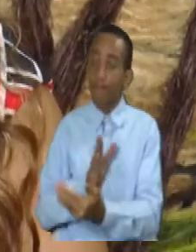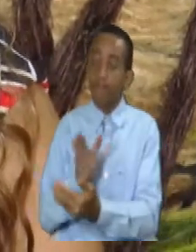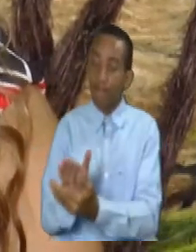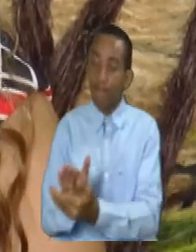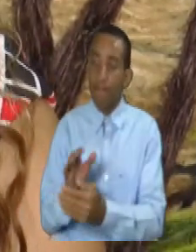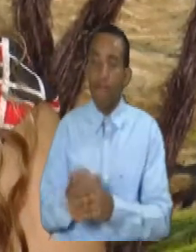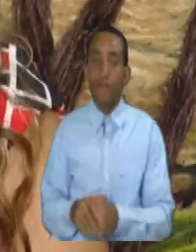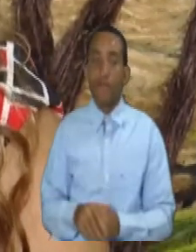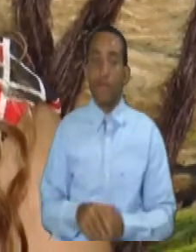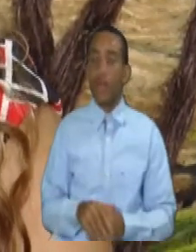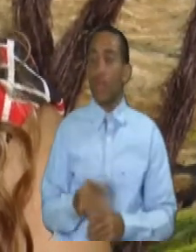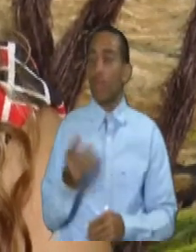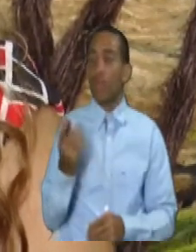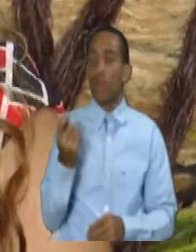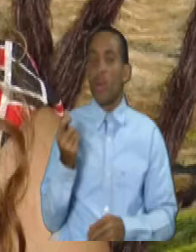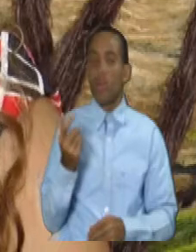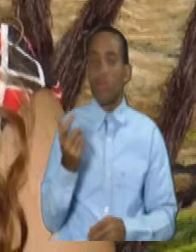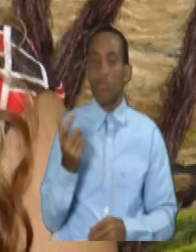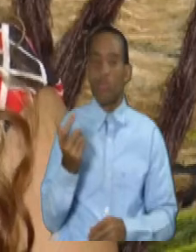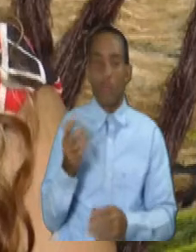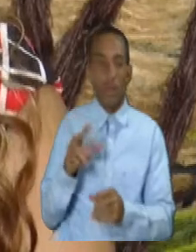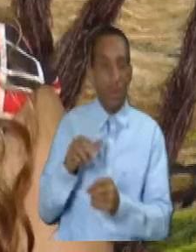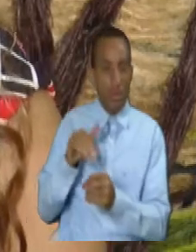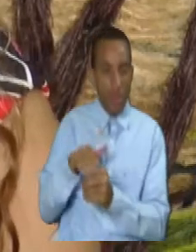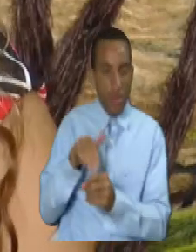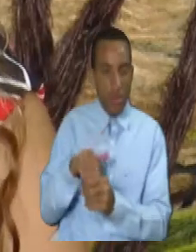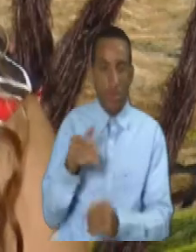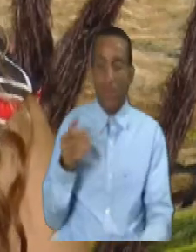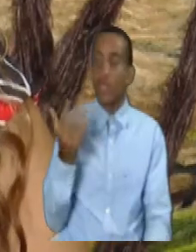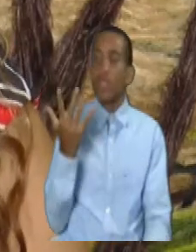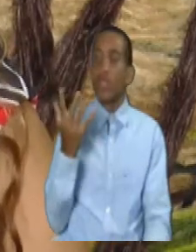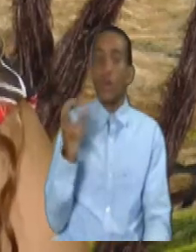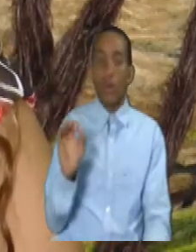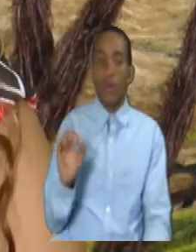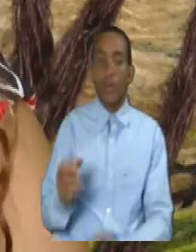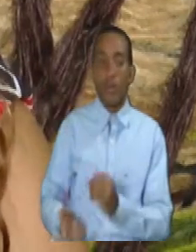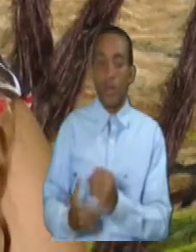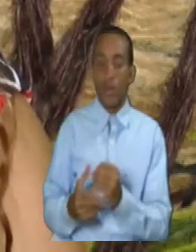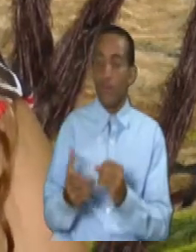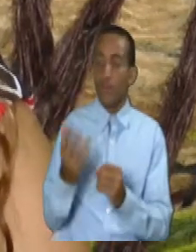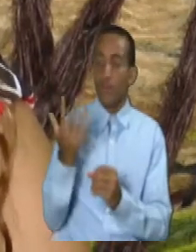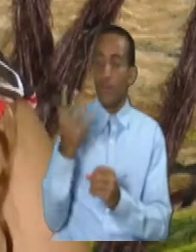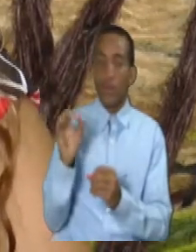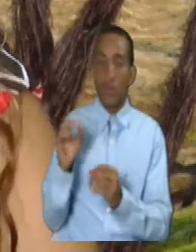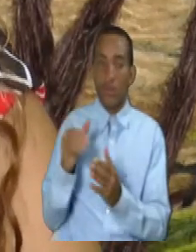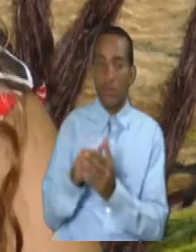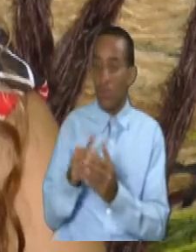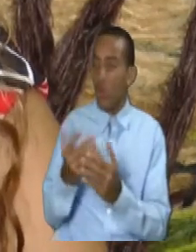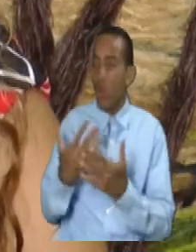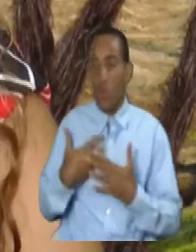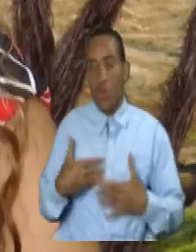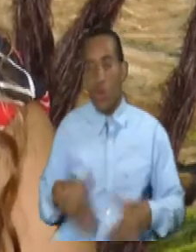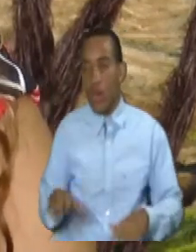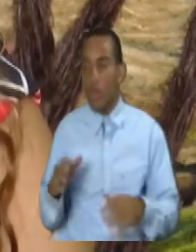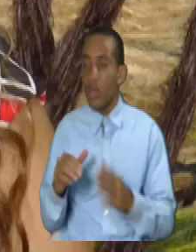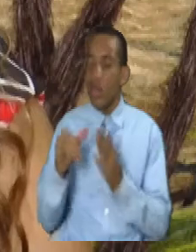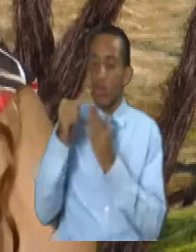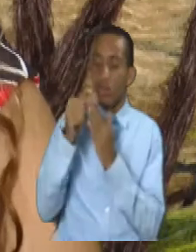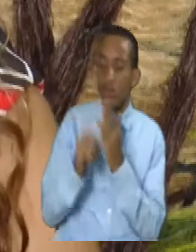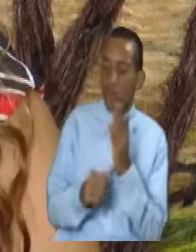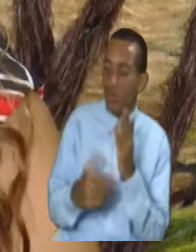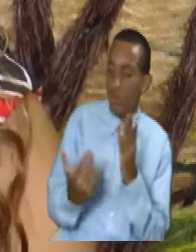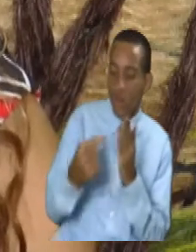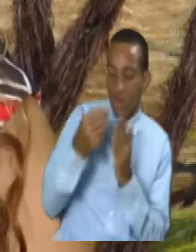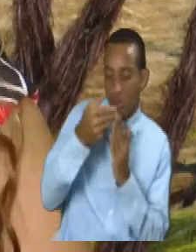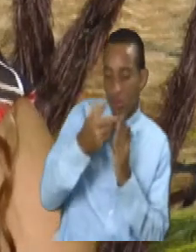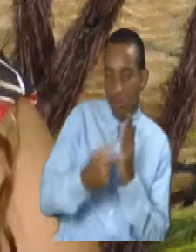un ahorro de 50 mil pesos que son inmediatamente abonados a cualquiera de nuestros programas, ¿sí? Empiezan